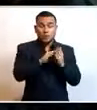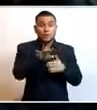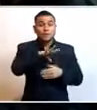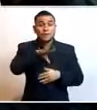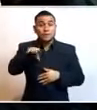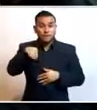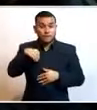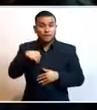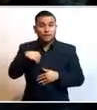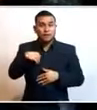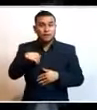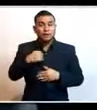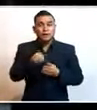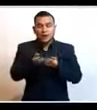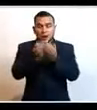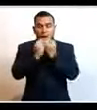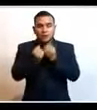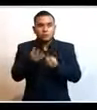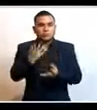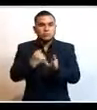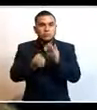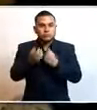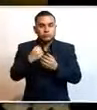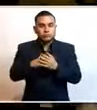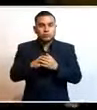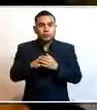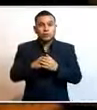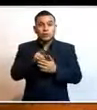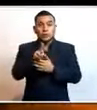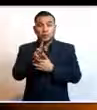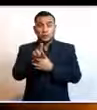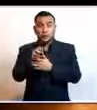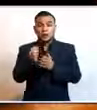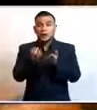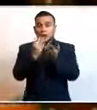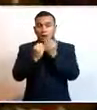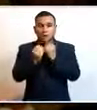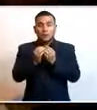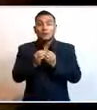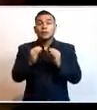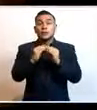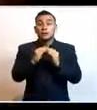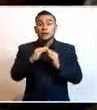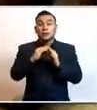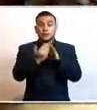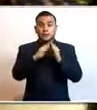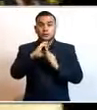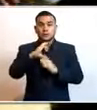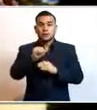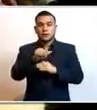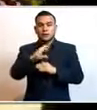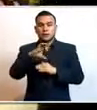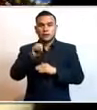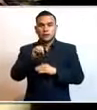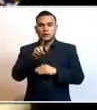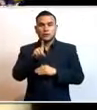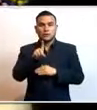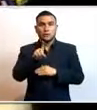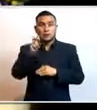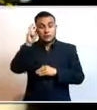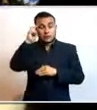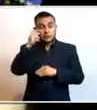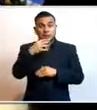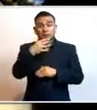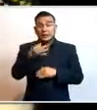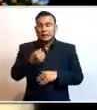de la comunidad Aguacaliente, urbanización Aguacaliente y la comunidad Cacao 1. Y me decían que justamente ha sido una de